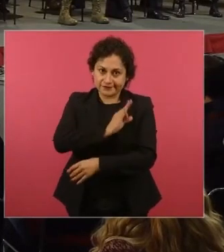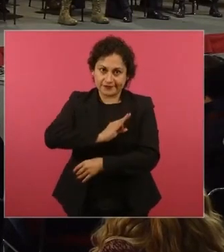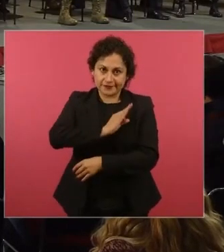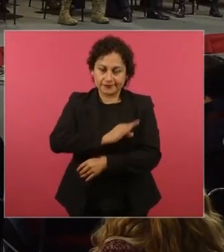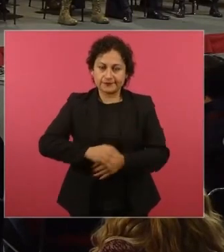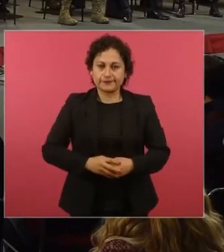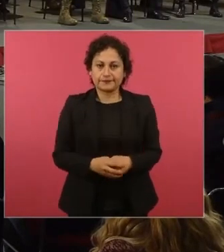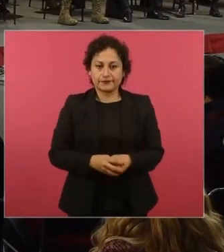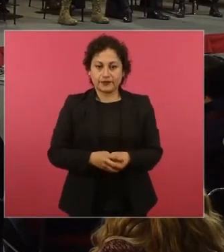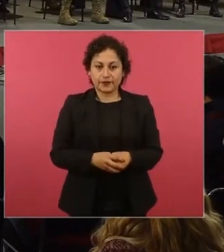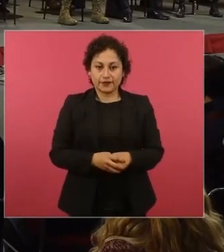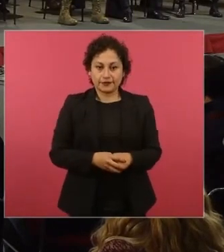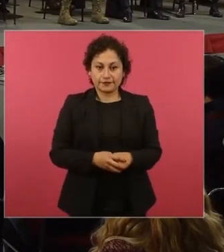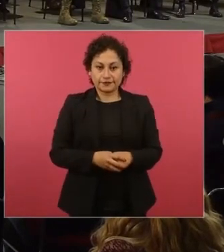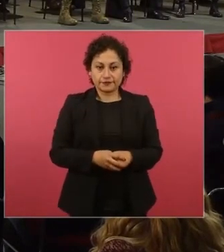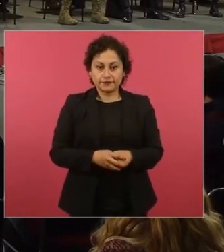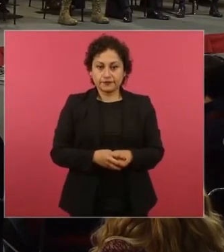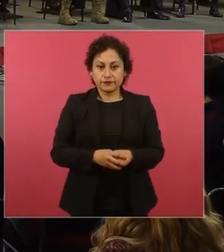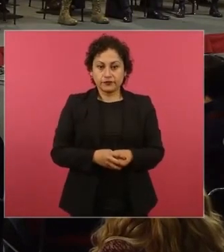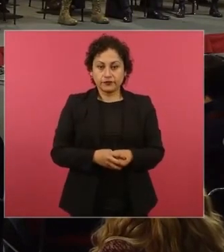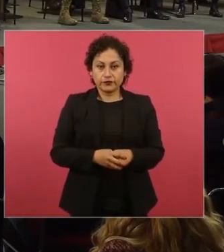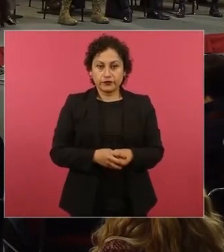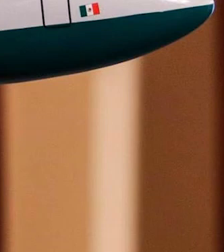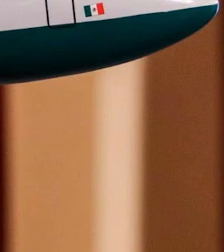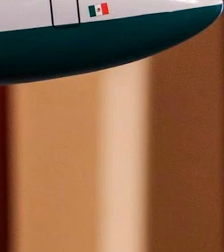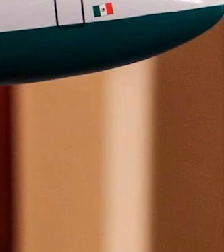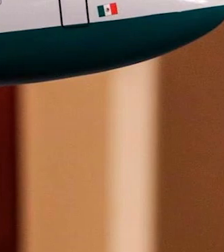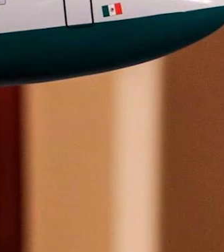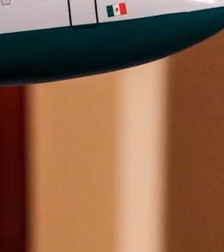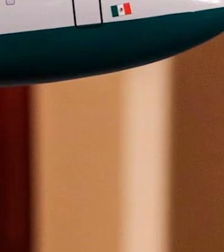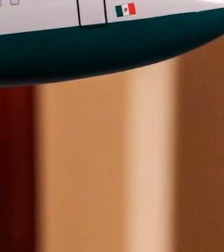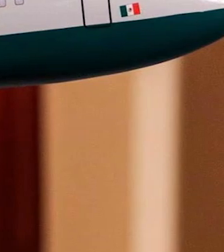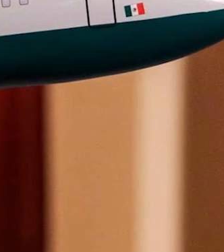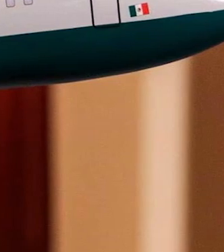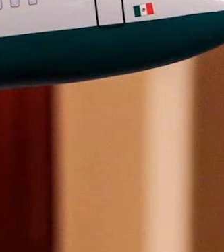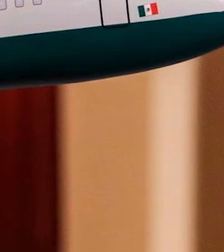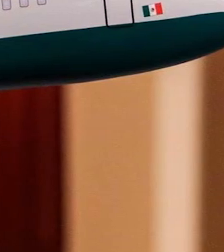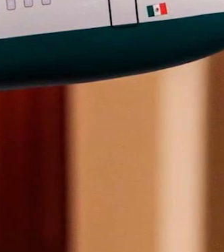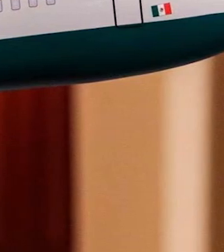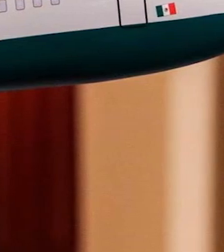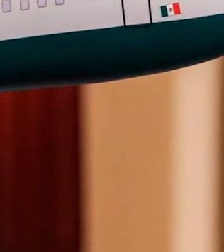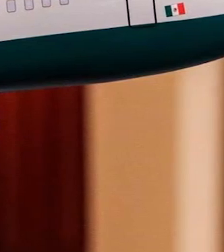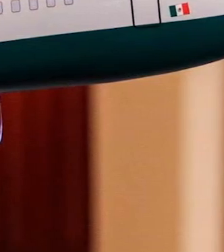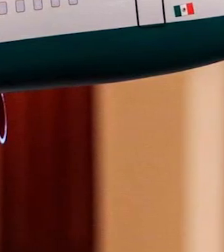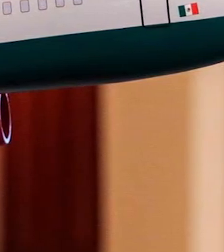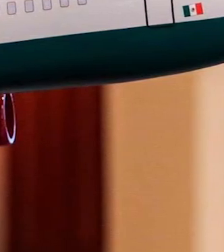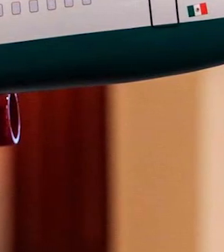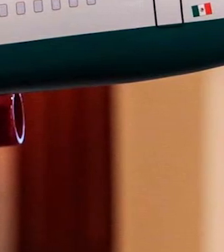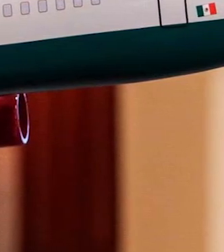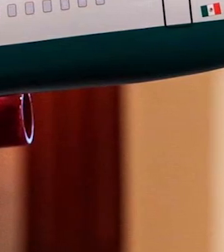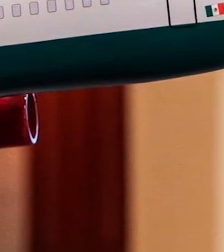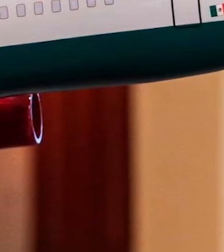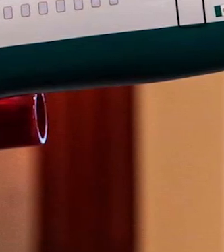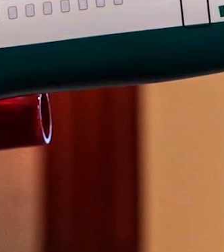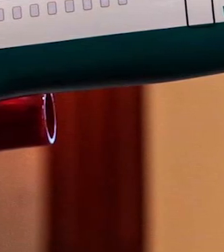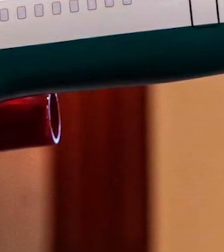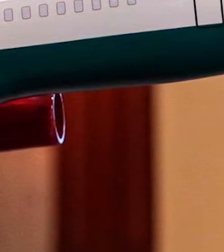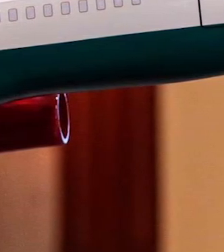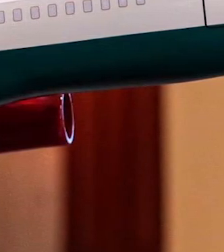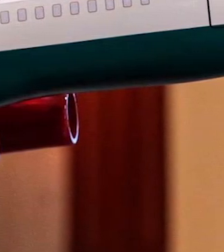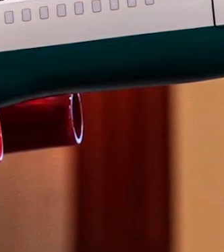815 millones de pesos unos 48 millones de dólares e inyectarle unos cuatro mil millones de pesos para